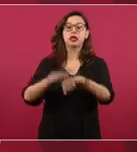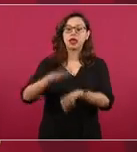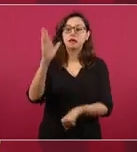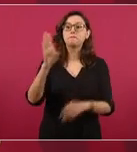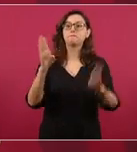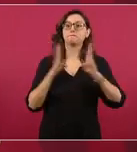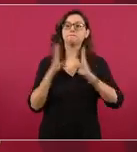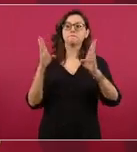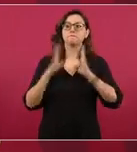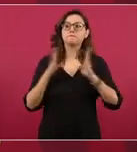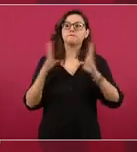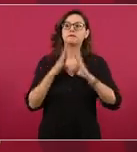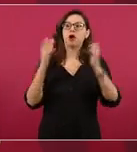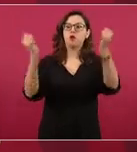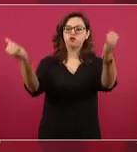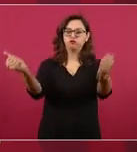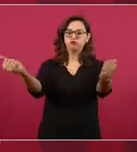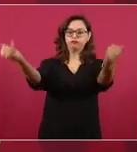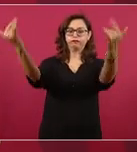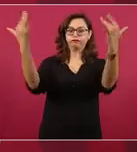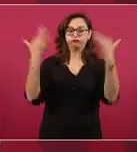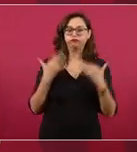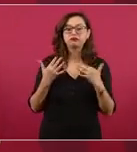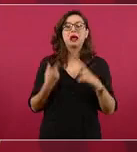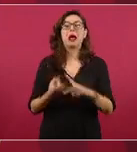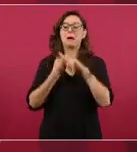del ejército,